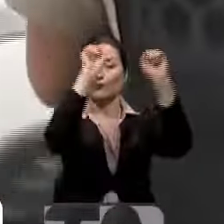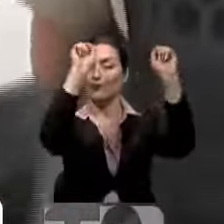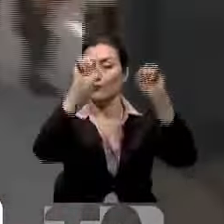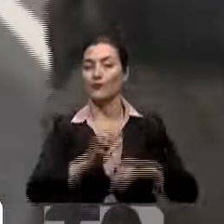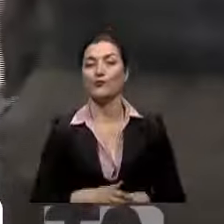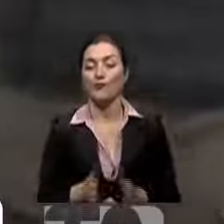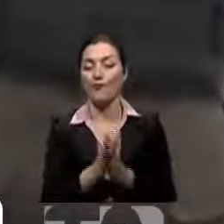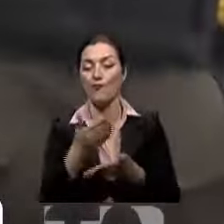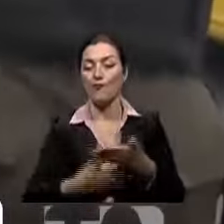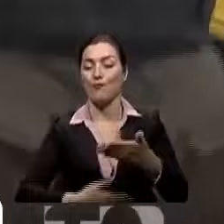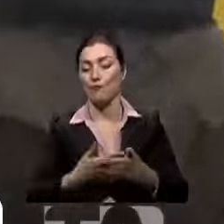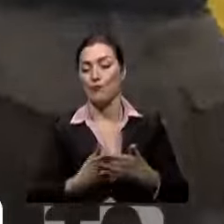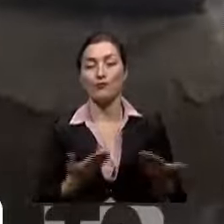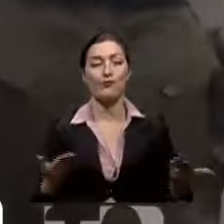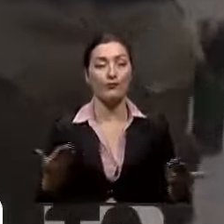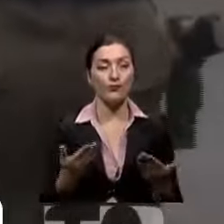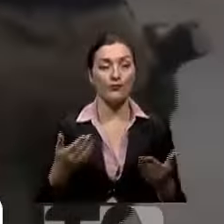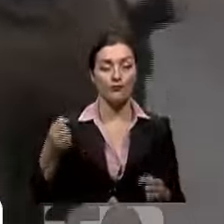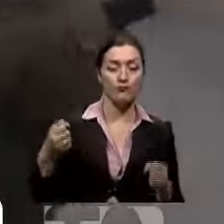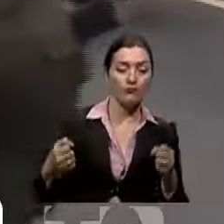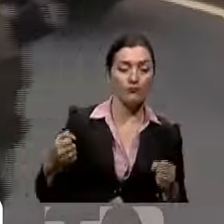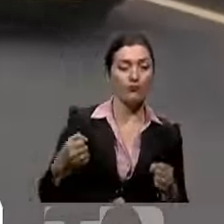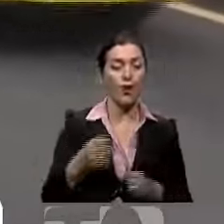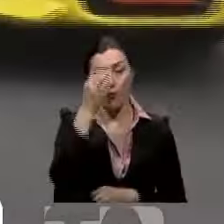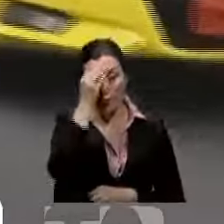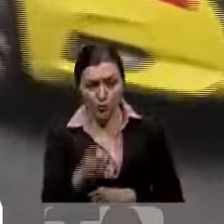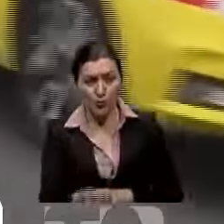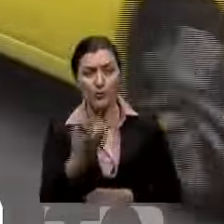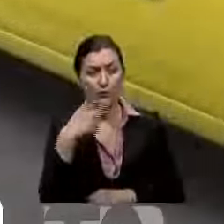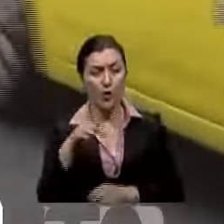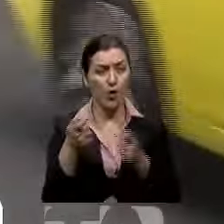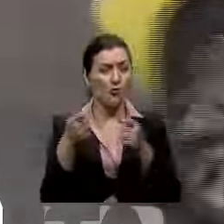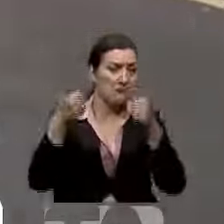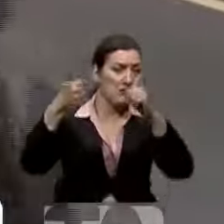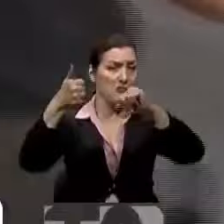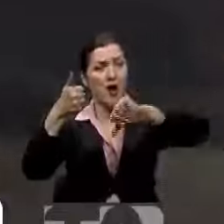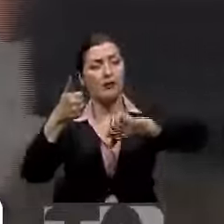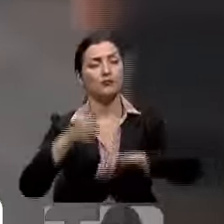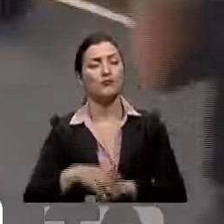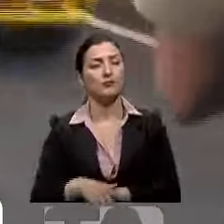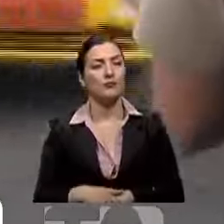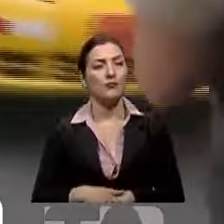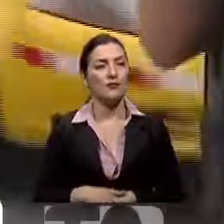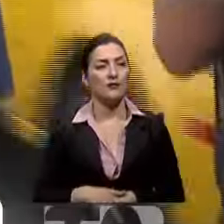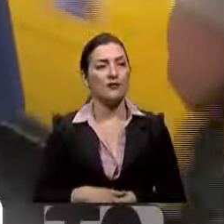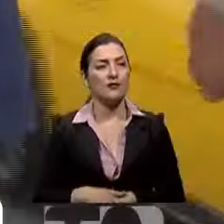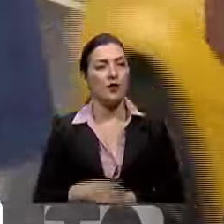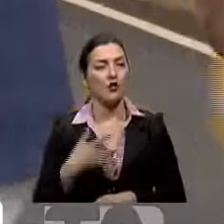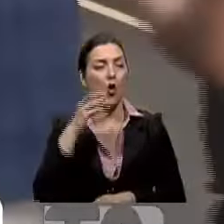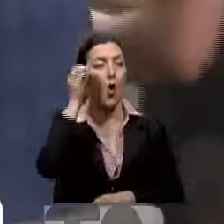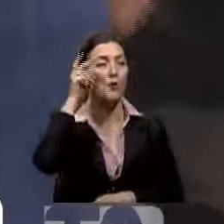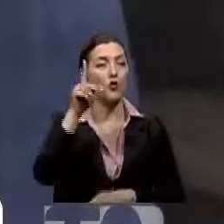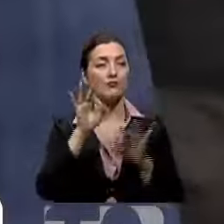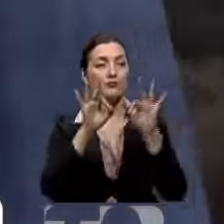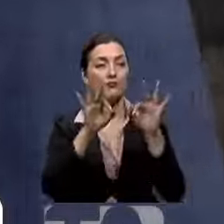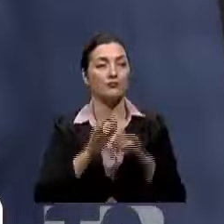se piden los documentos tanto a los que transitan. Mi vecino, buenos días. ¿Cómo ve estos operativos que se desarrollan a esta hora de la mañana? Excelente, la verdad. Muy bien. Que sigan. ¿Cuáles son